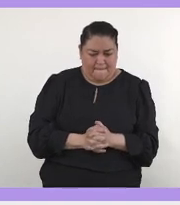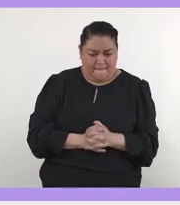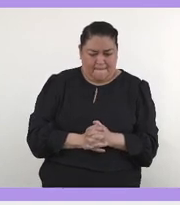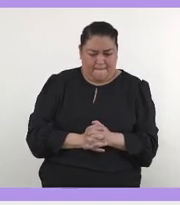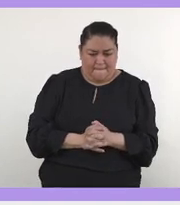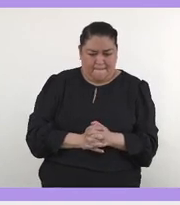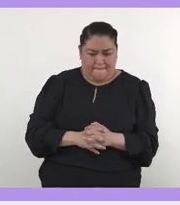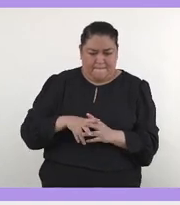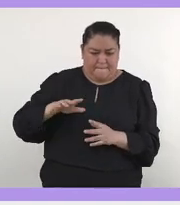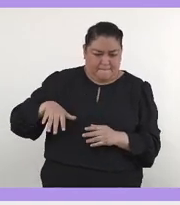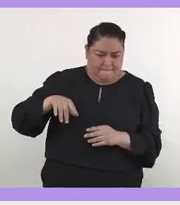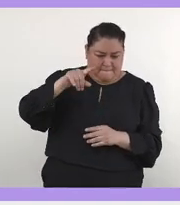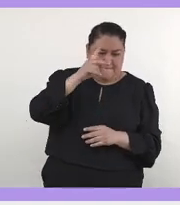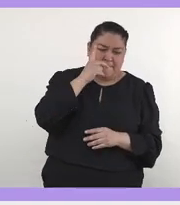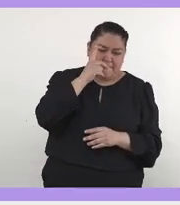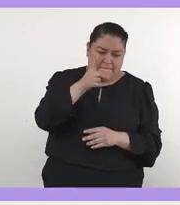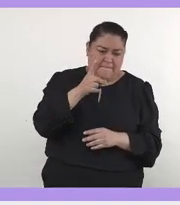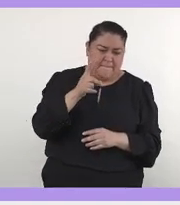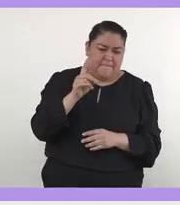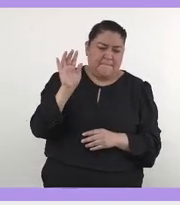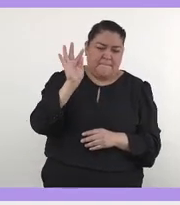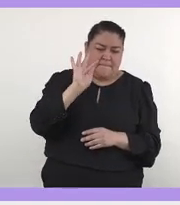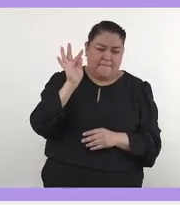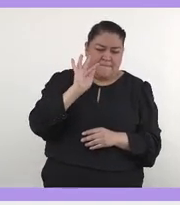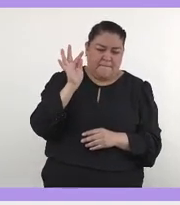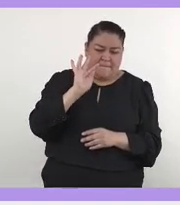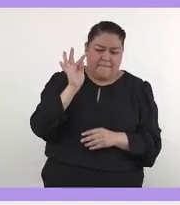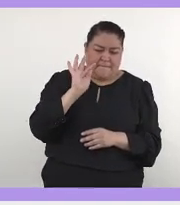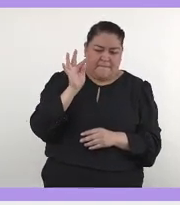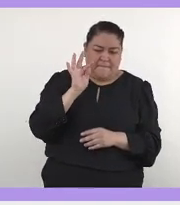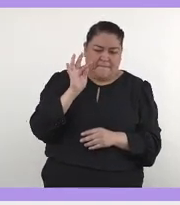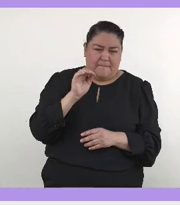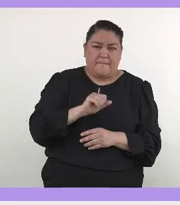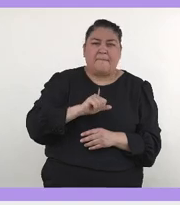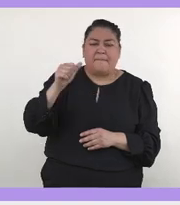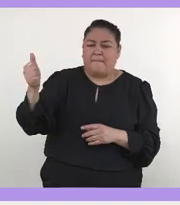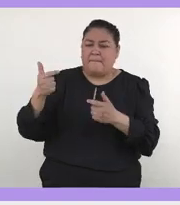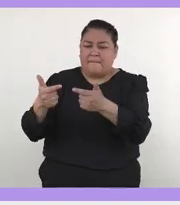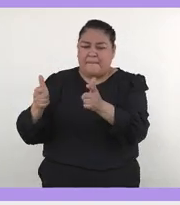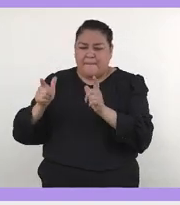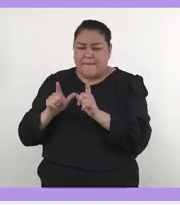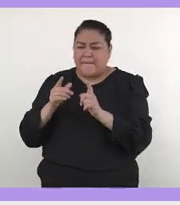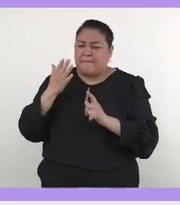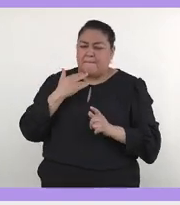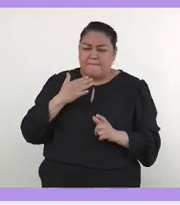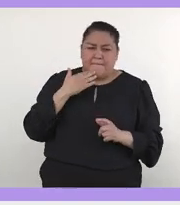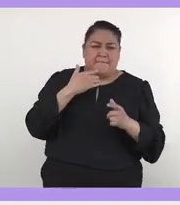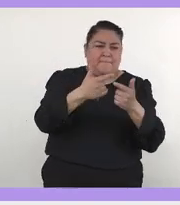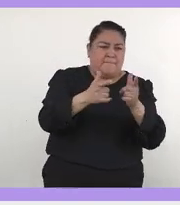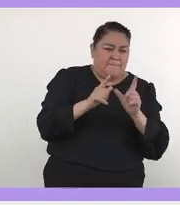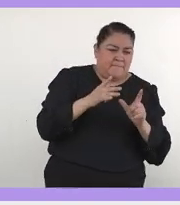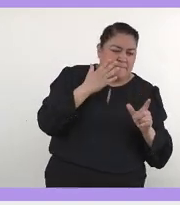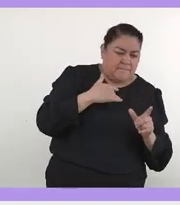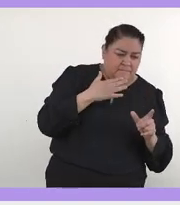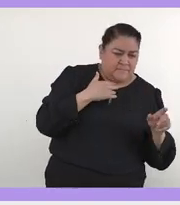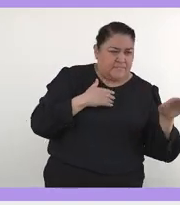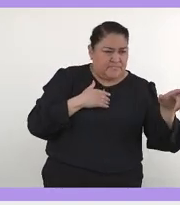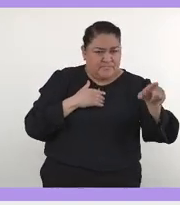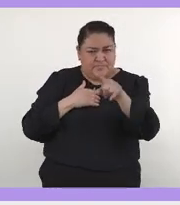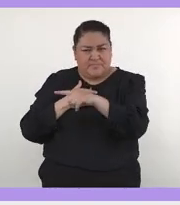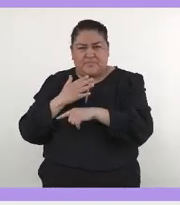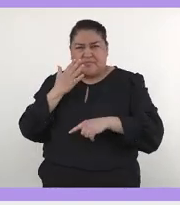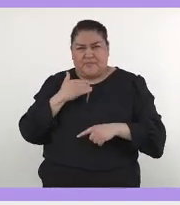de pronto justo no no le damos el espacio a otros grupos no como de discapacidad y justo